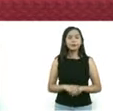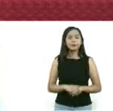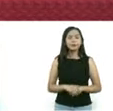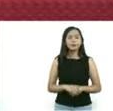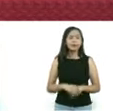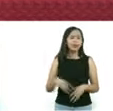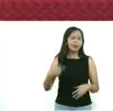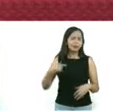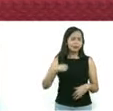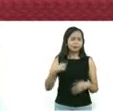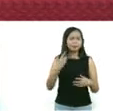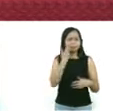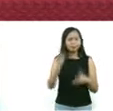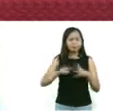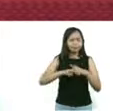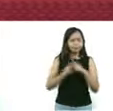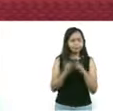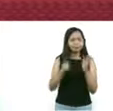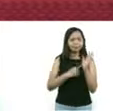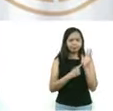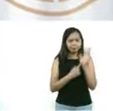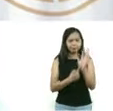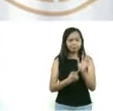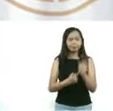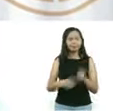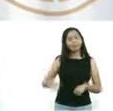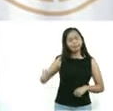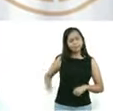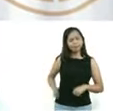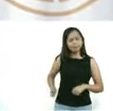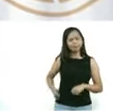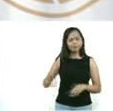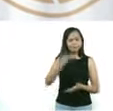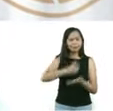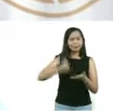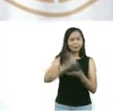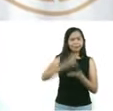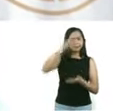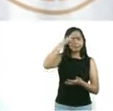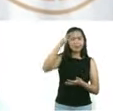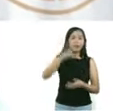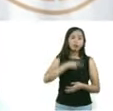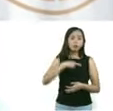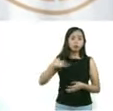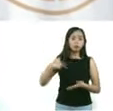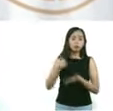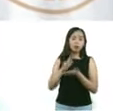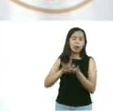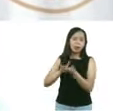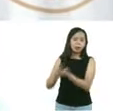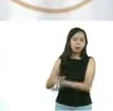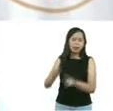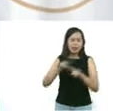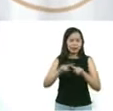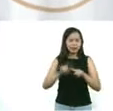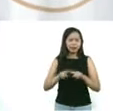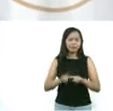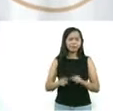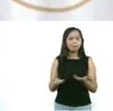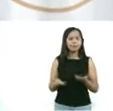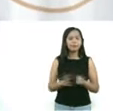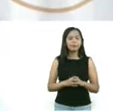Comienzo señalando que desde el gobierno de la Ciudad de México vamos a apoyar en diversas materias